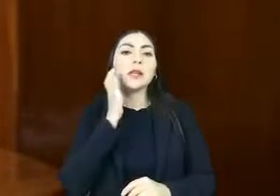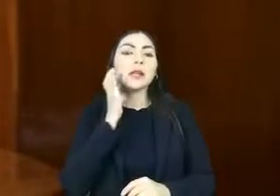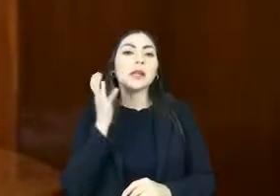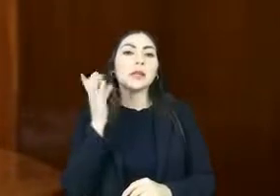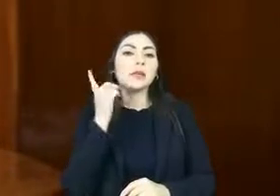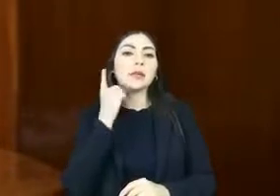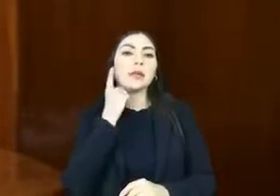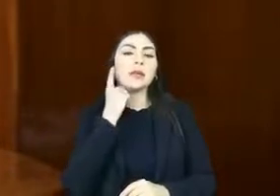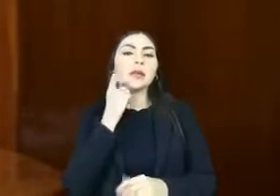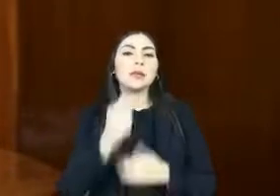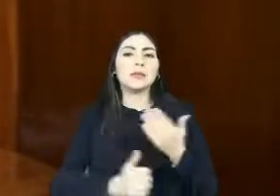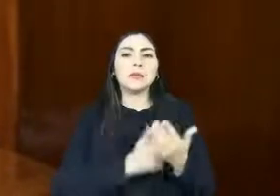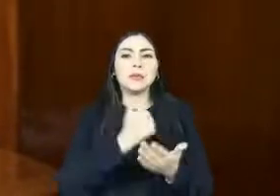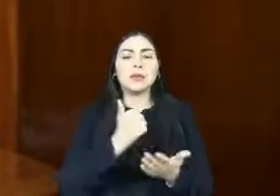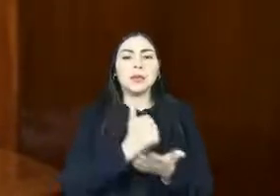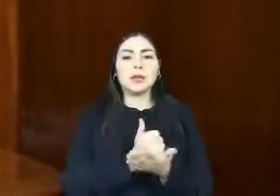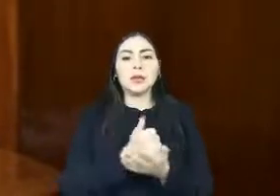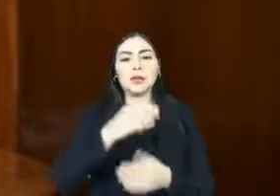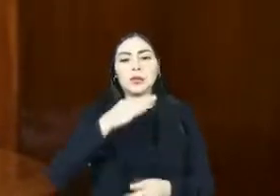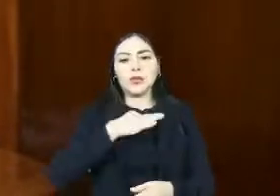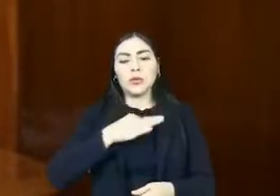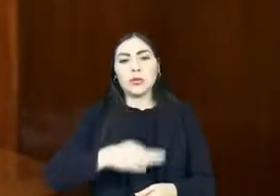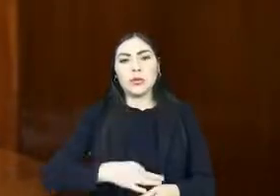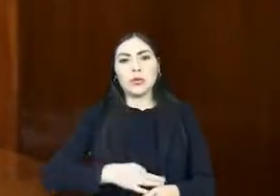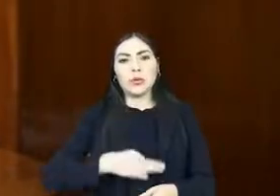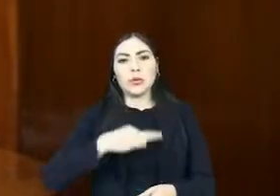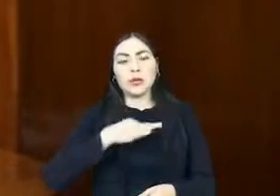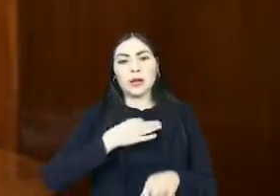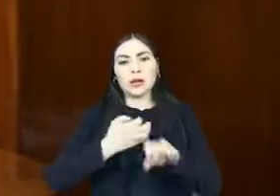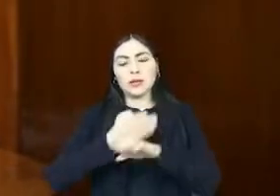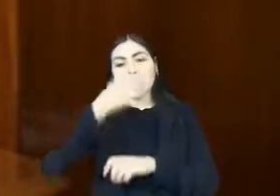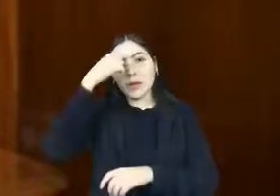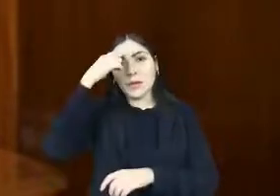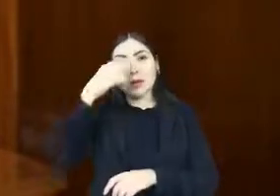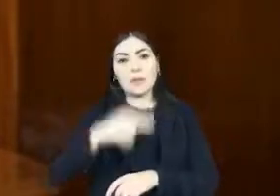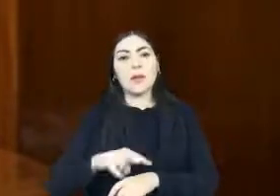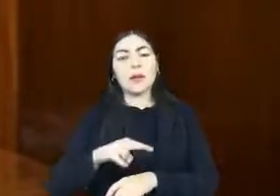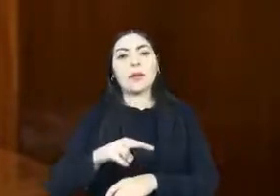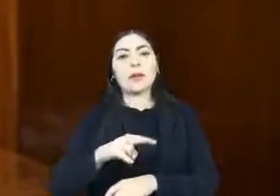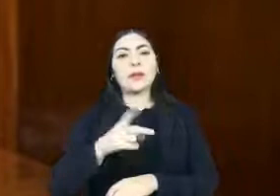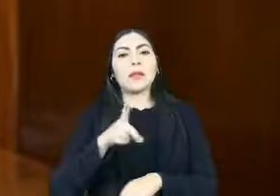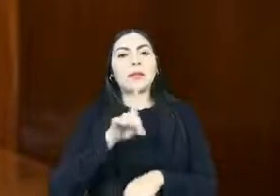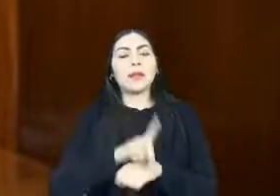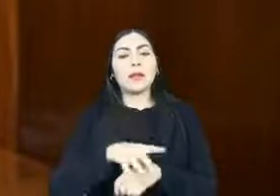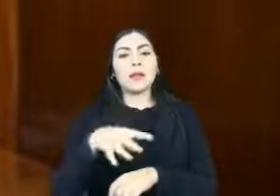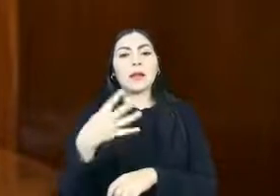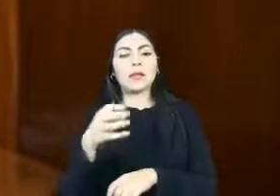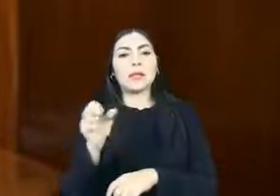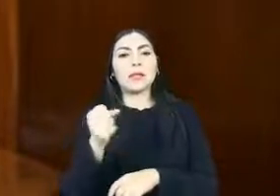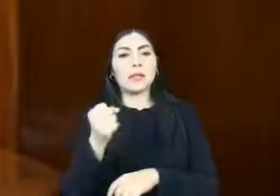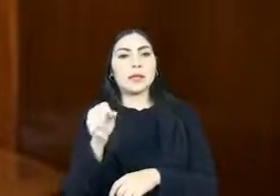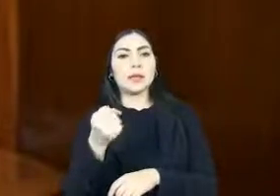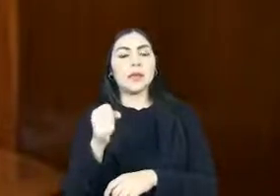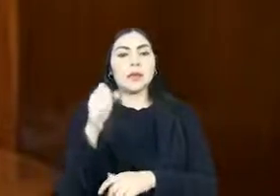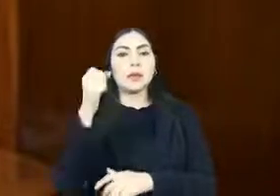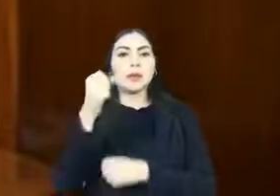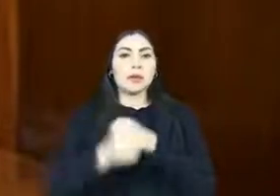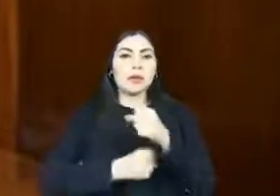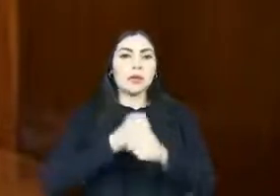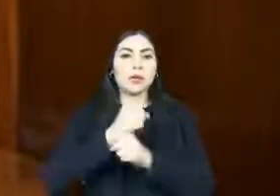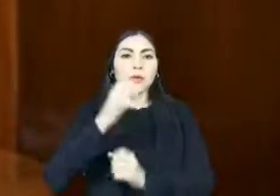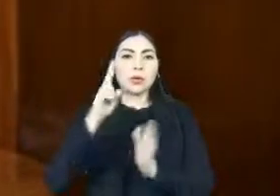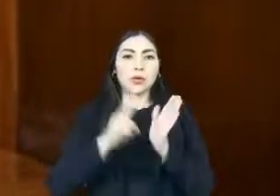en la ciudad de Toluca de lerdo capital del Estado de México a los 14 días del mes de septiembre del año